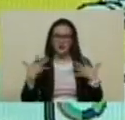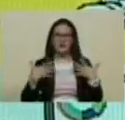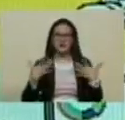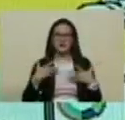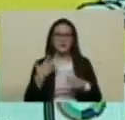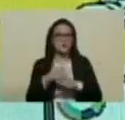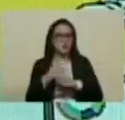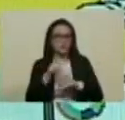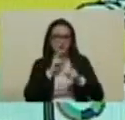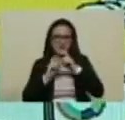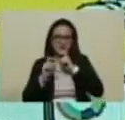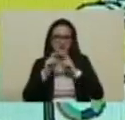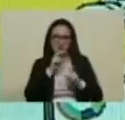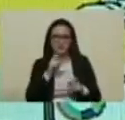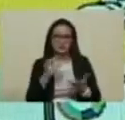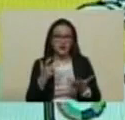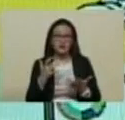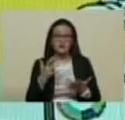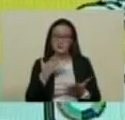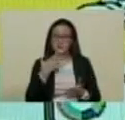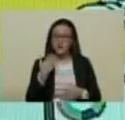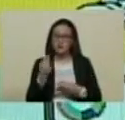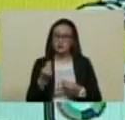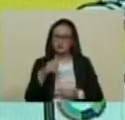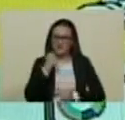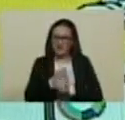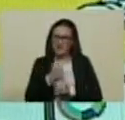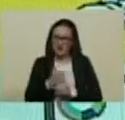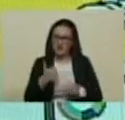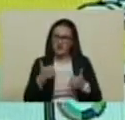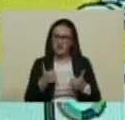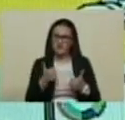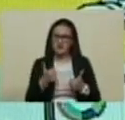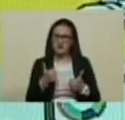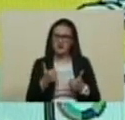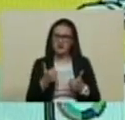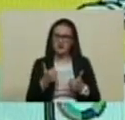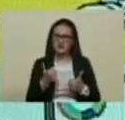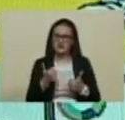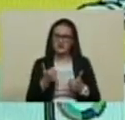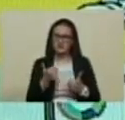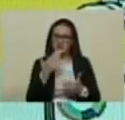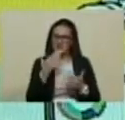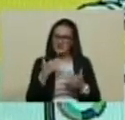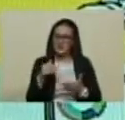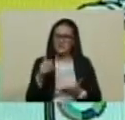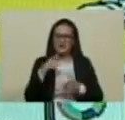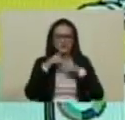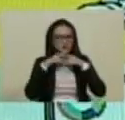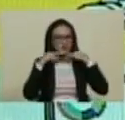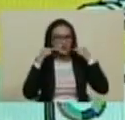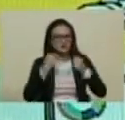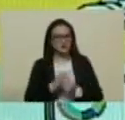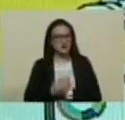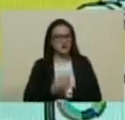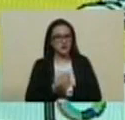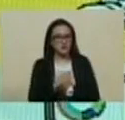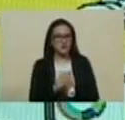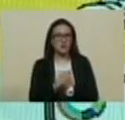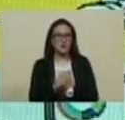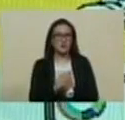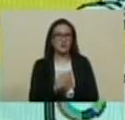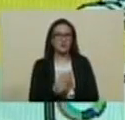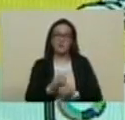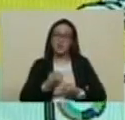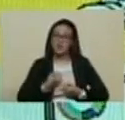las dificultades, al contrario, mucha pasión, pero siempre en el centro una sonrisa amorosa para